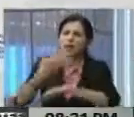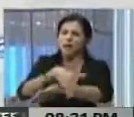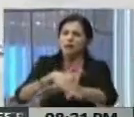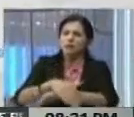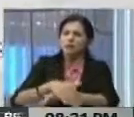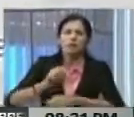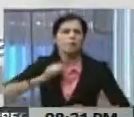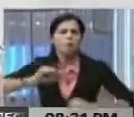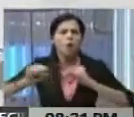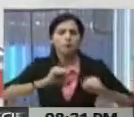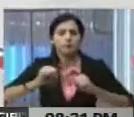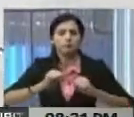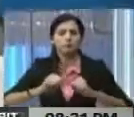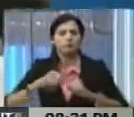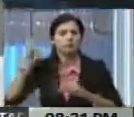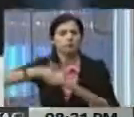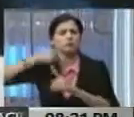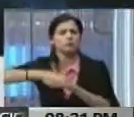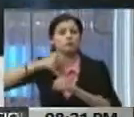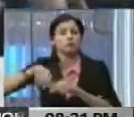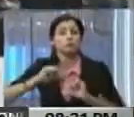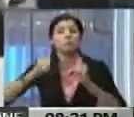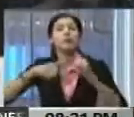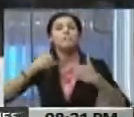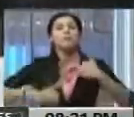iniciará a partir de este miércoles.